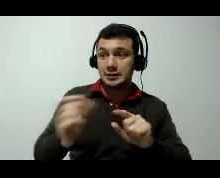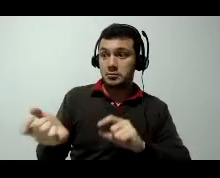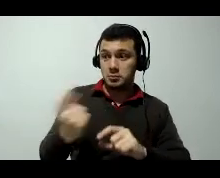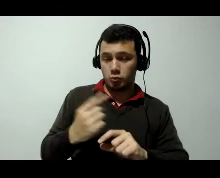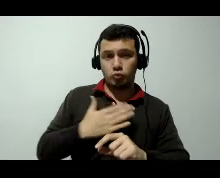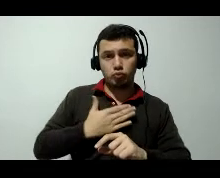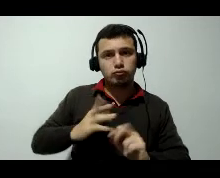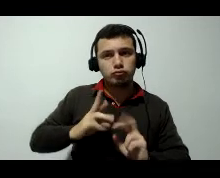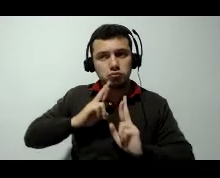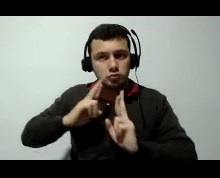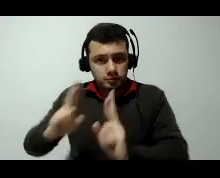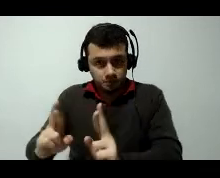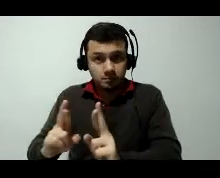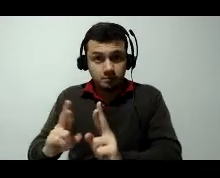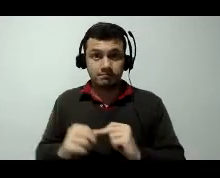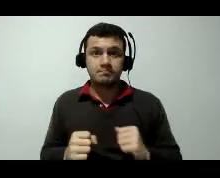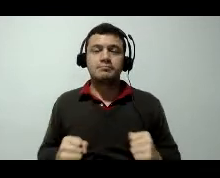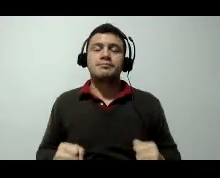resolverlas, ¿cierto?